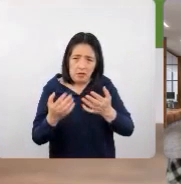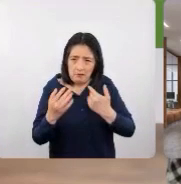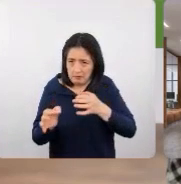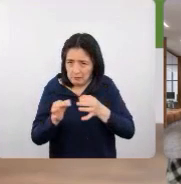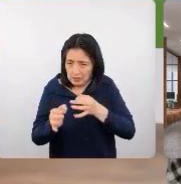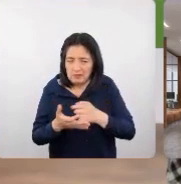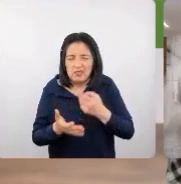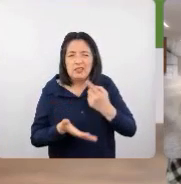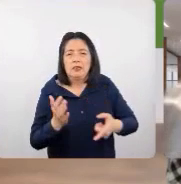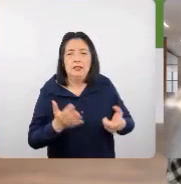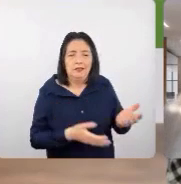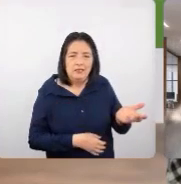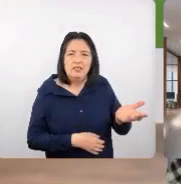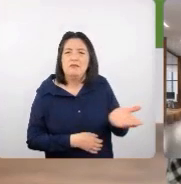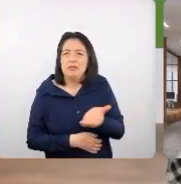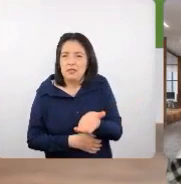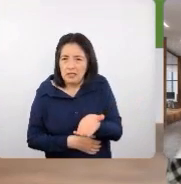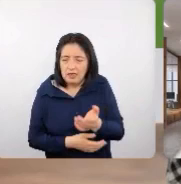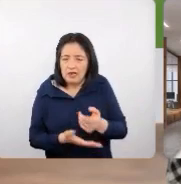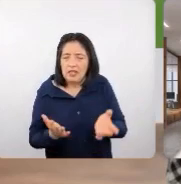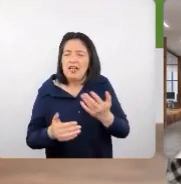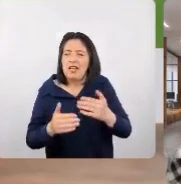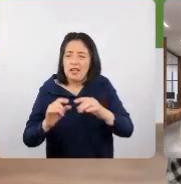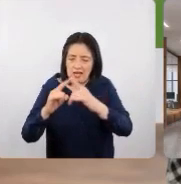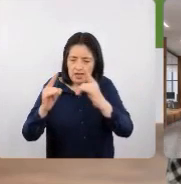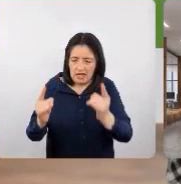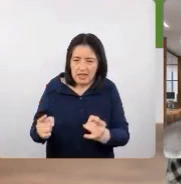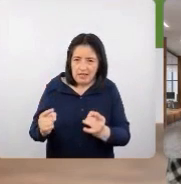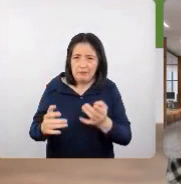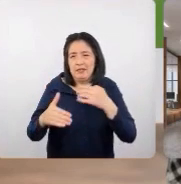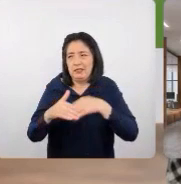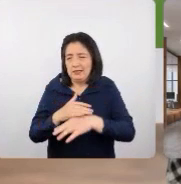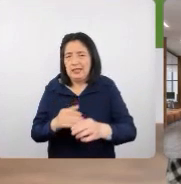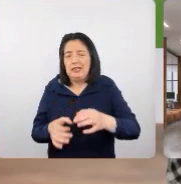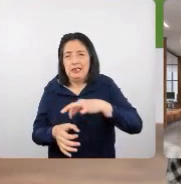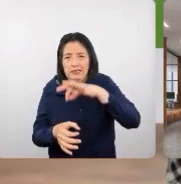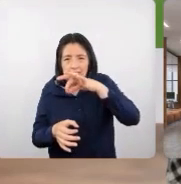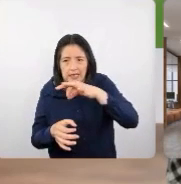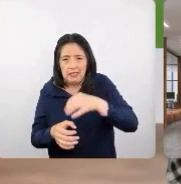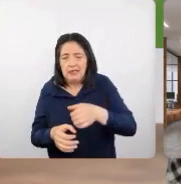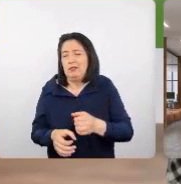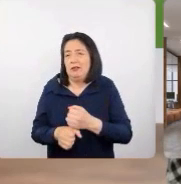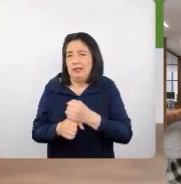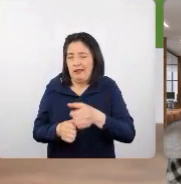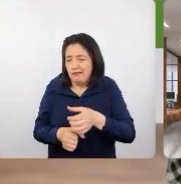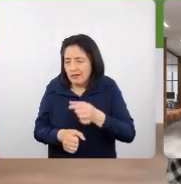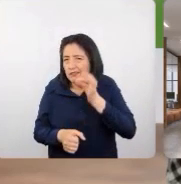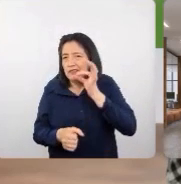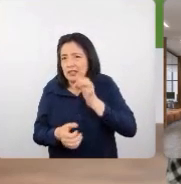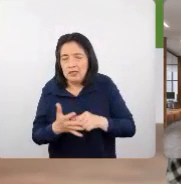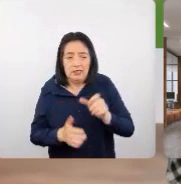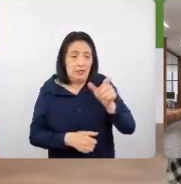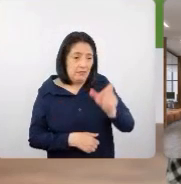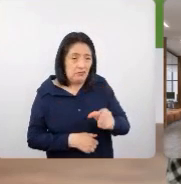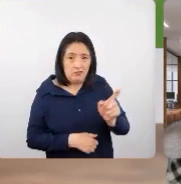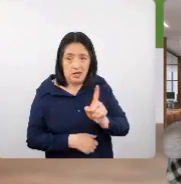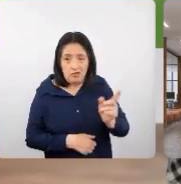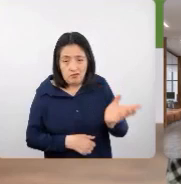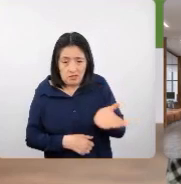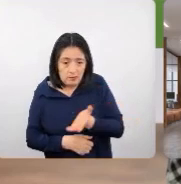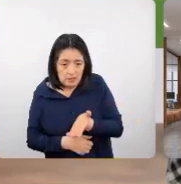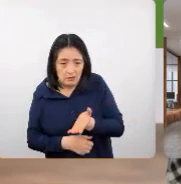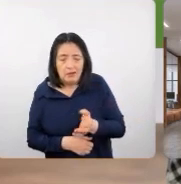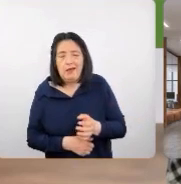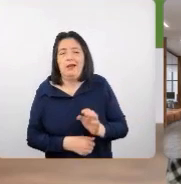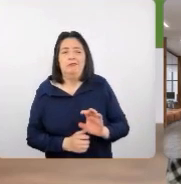hablando, era invitarte a la carpa a tomar el té o el café. Si uno no era invitado a tomar el té o el café, era